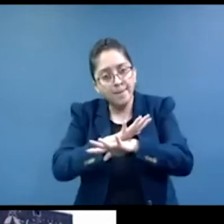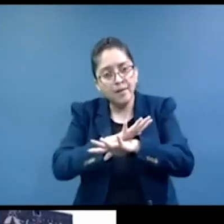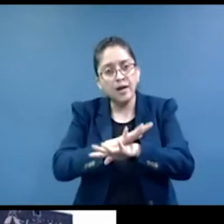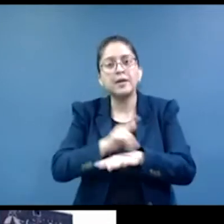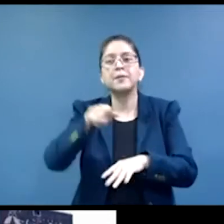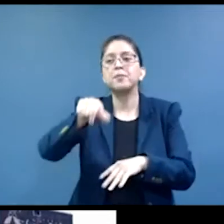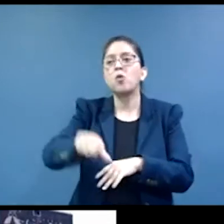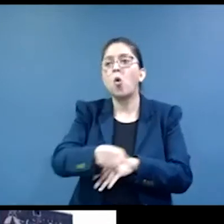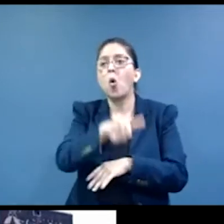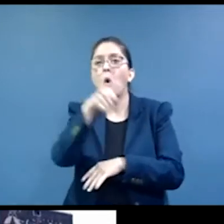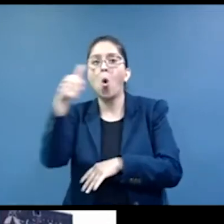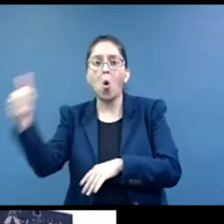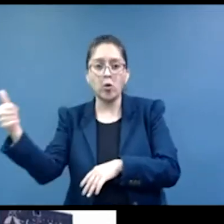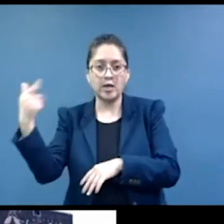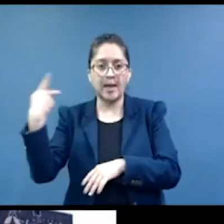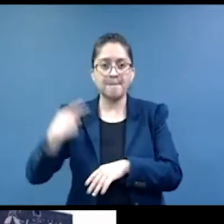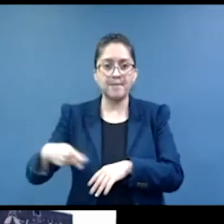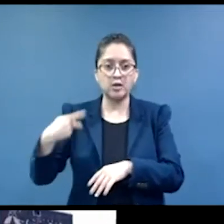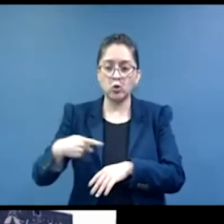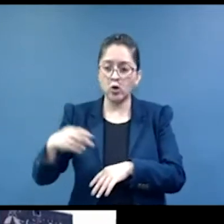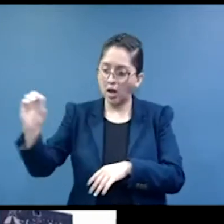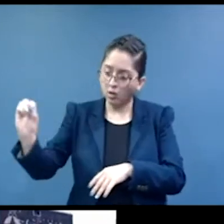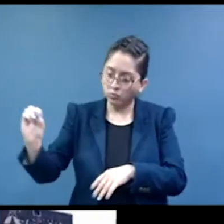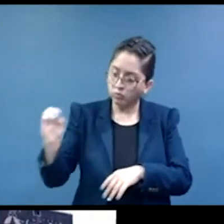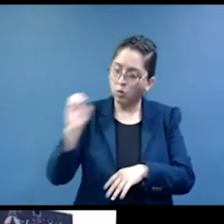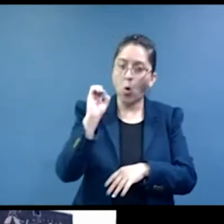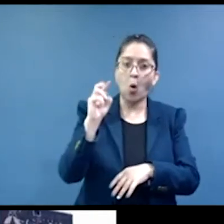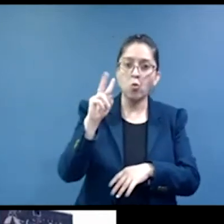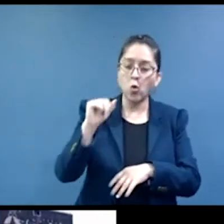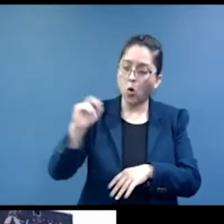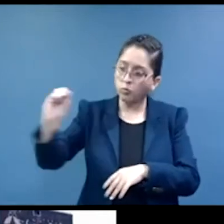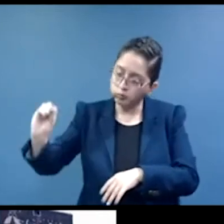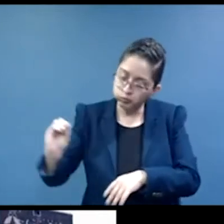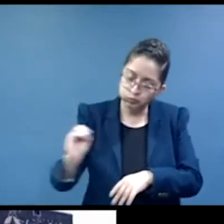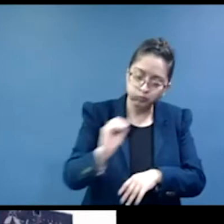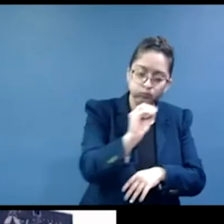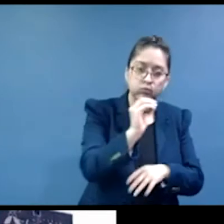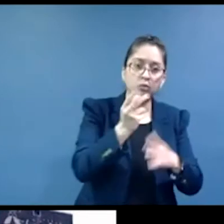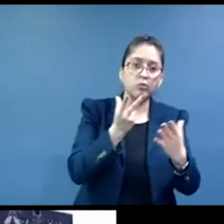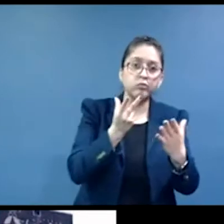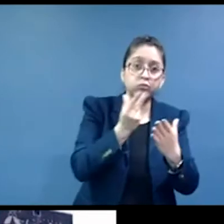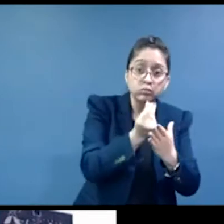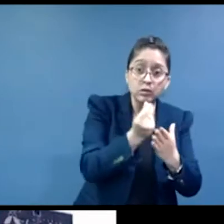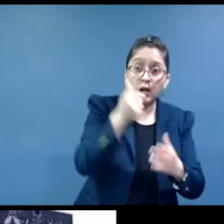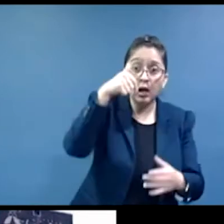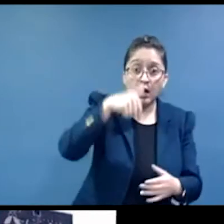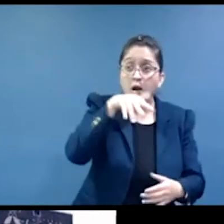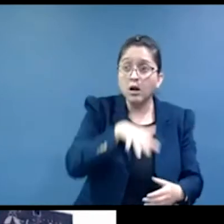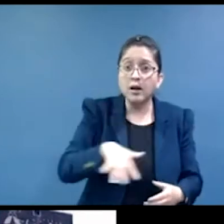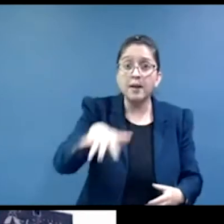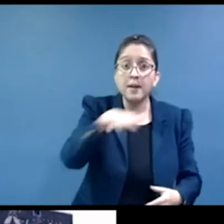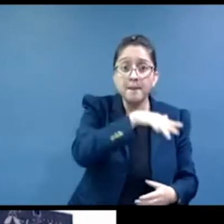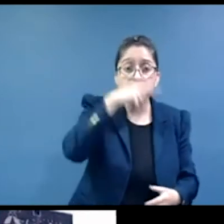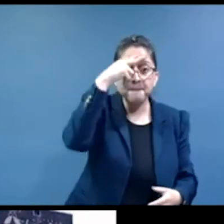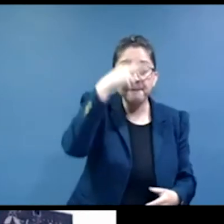tercera persona. Eso se hizo en México, es algo muy bueno, porque va a permitir que